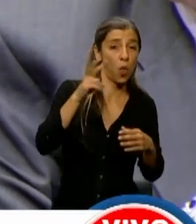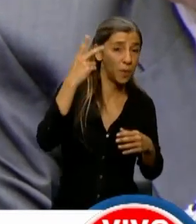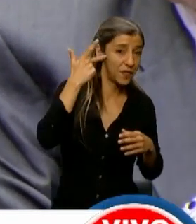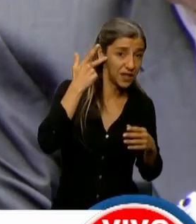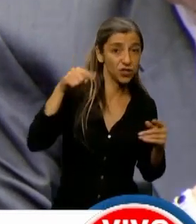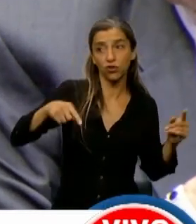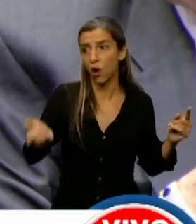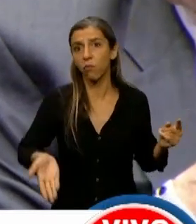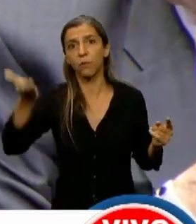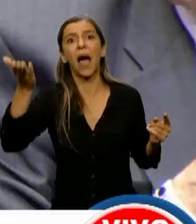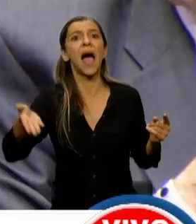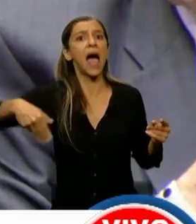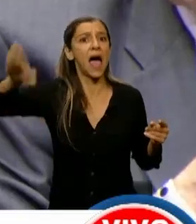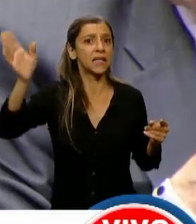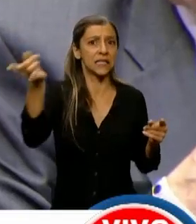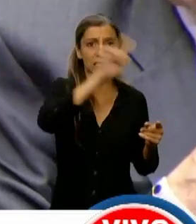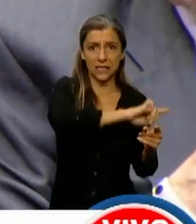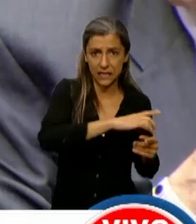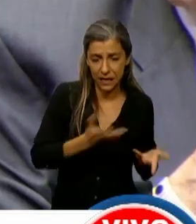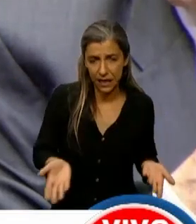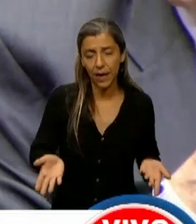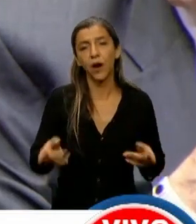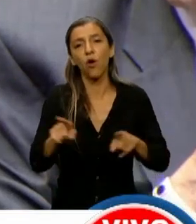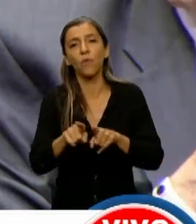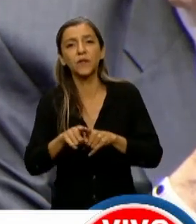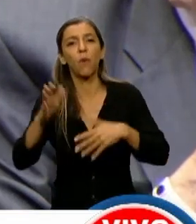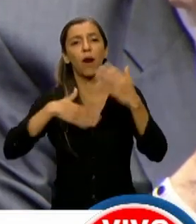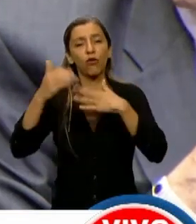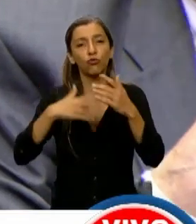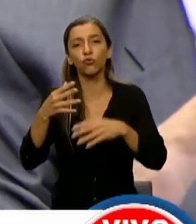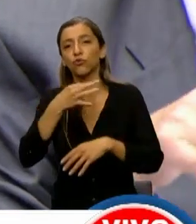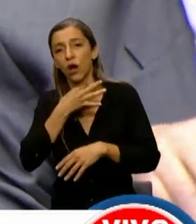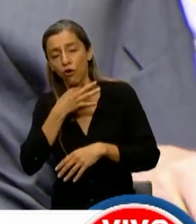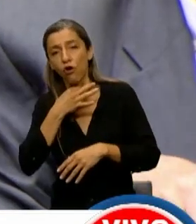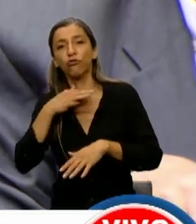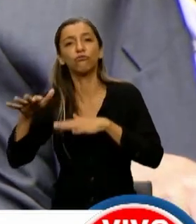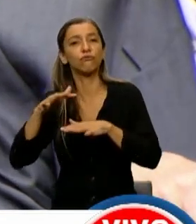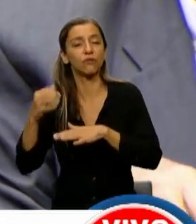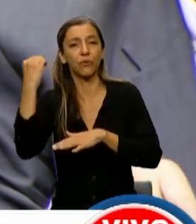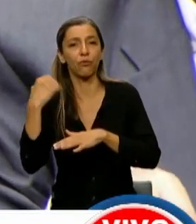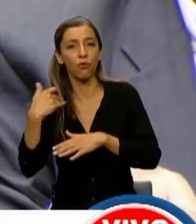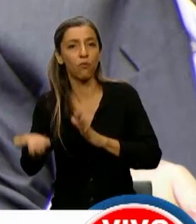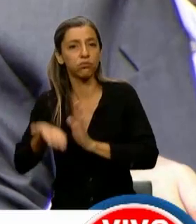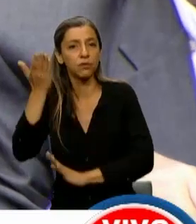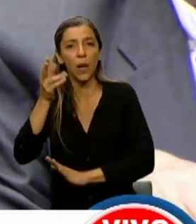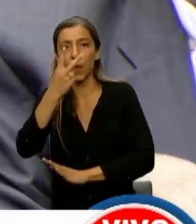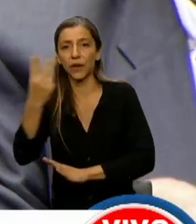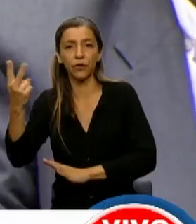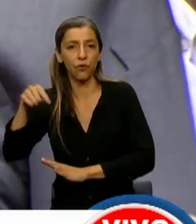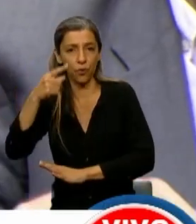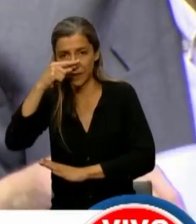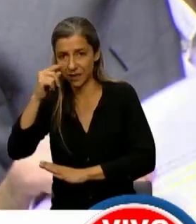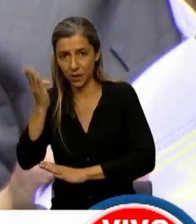2018. La actividad de la construcción en agosto aumentó la actividad económica un